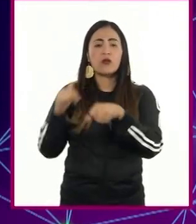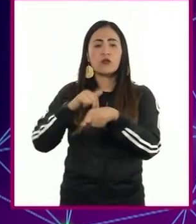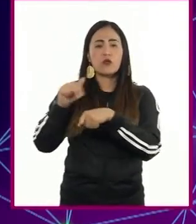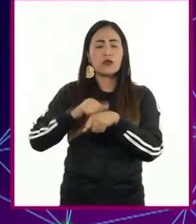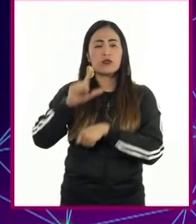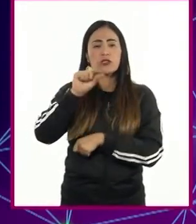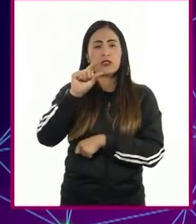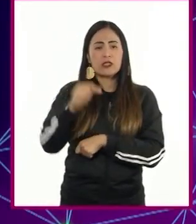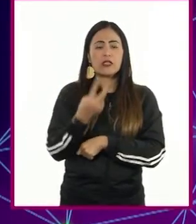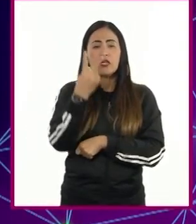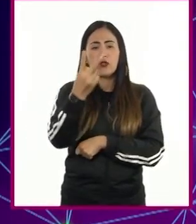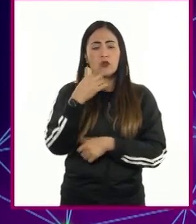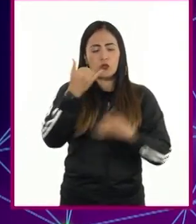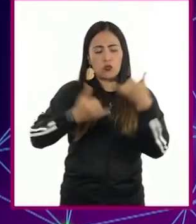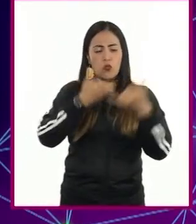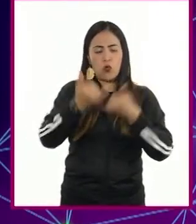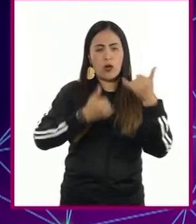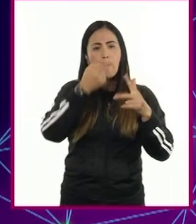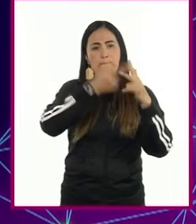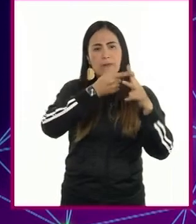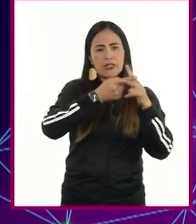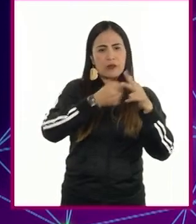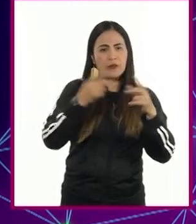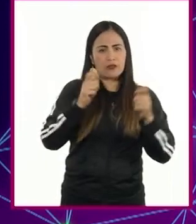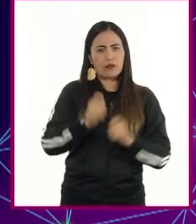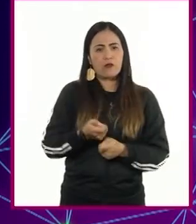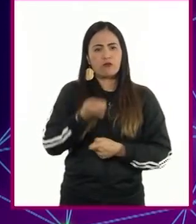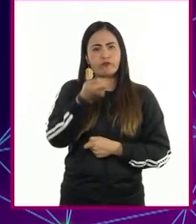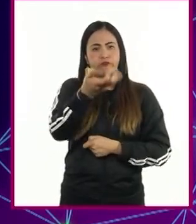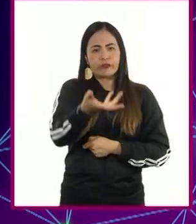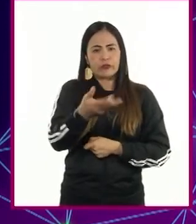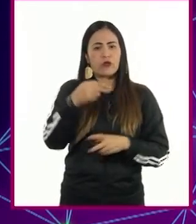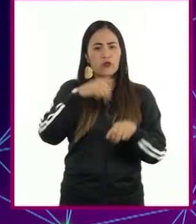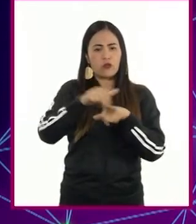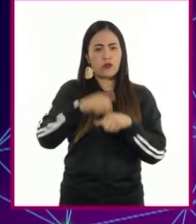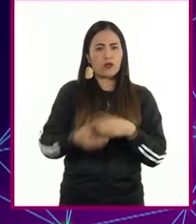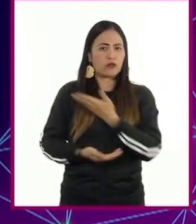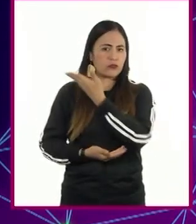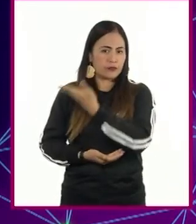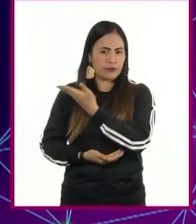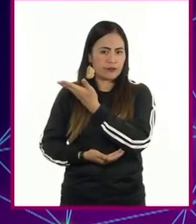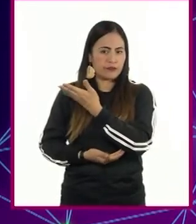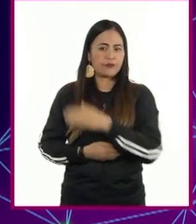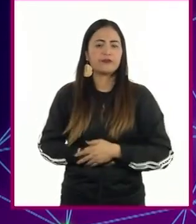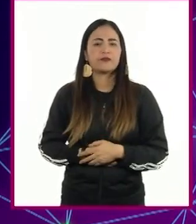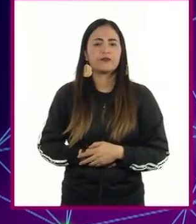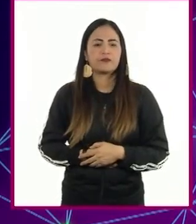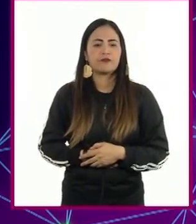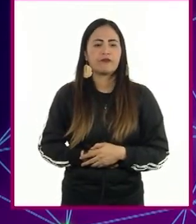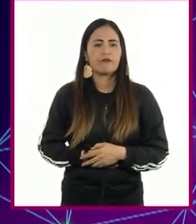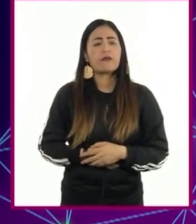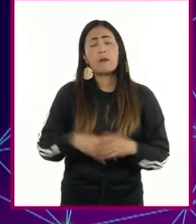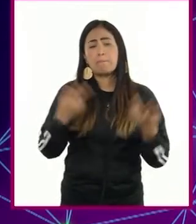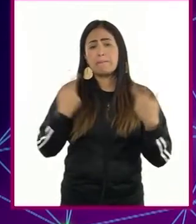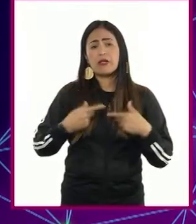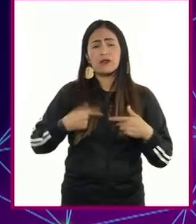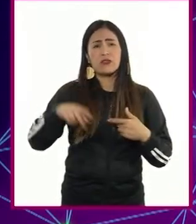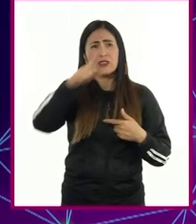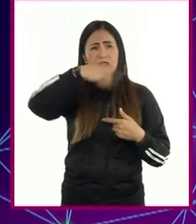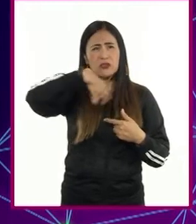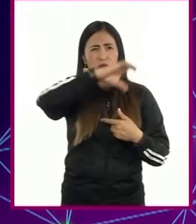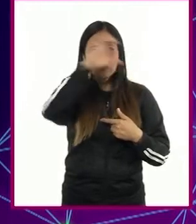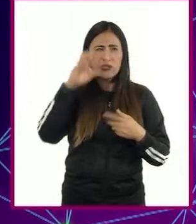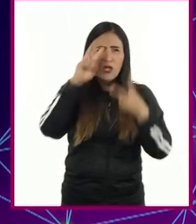libro sobre juegos matemáticos titulado Números en el cuadrado, dispuestos según los astrónomos de